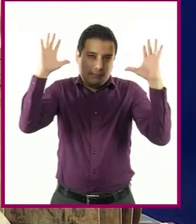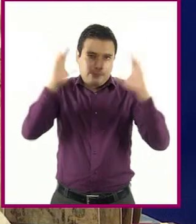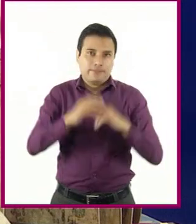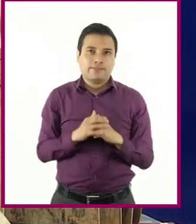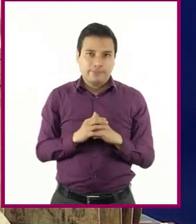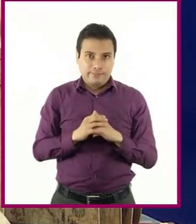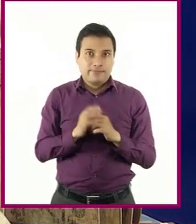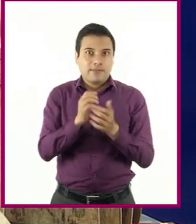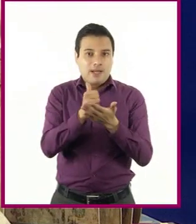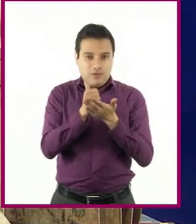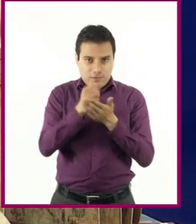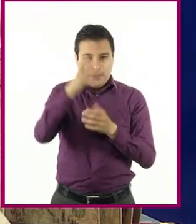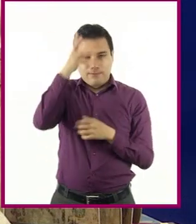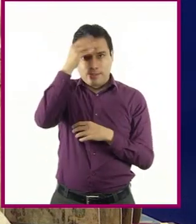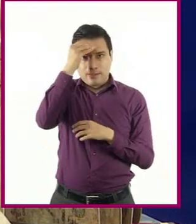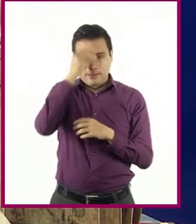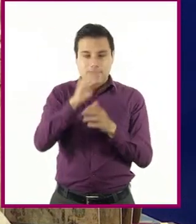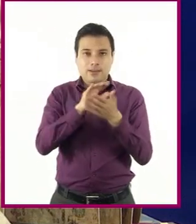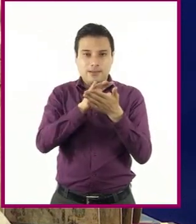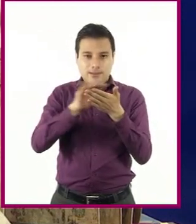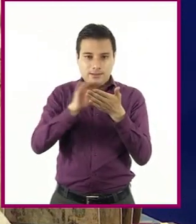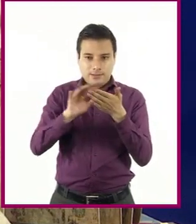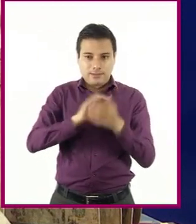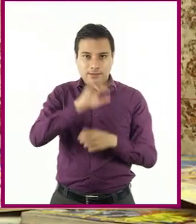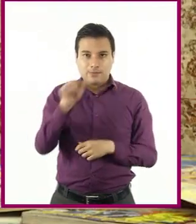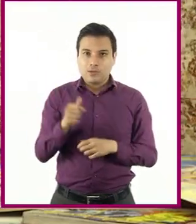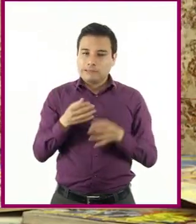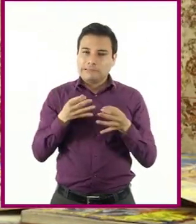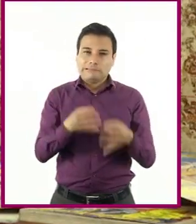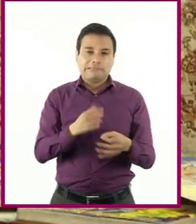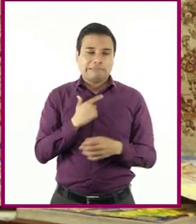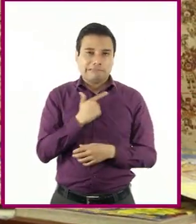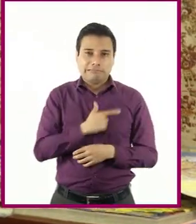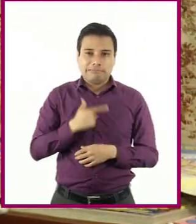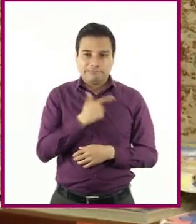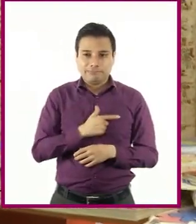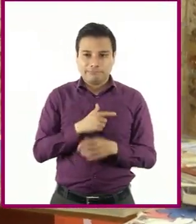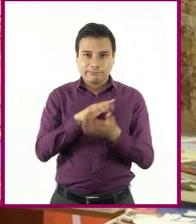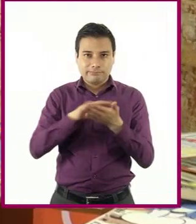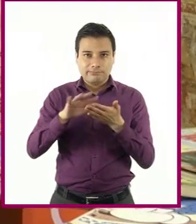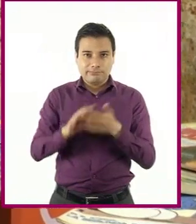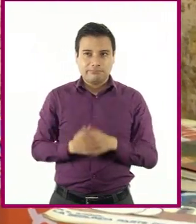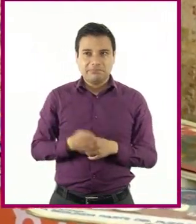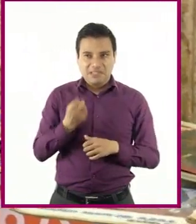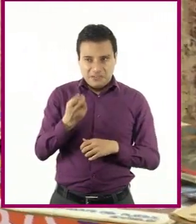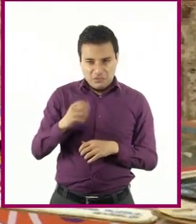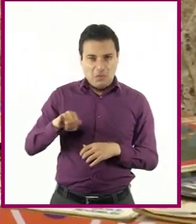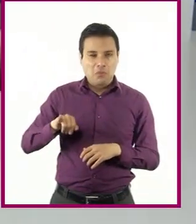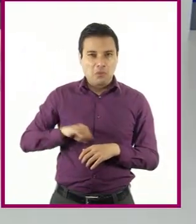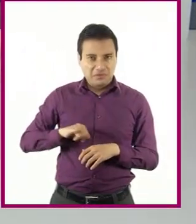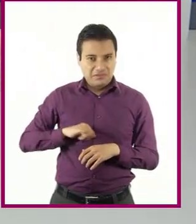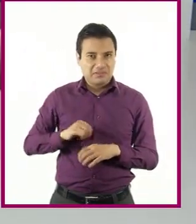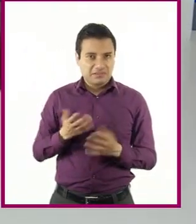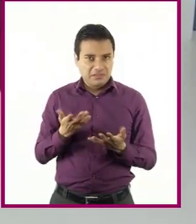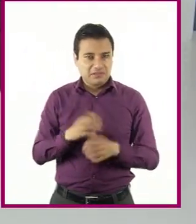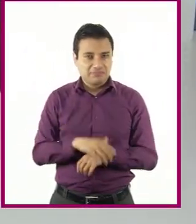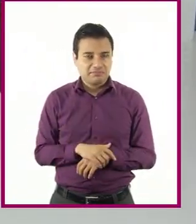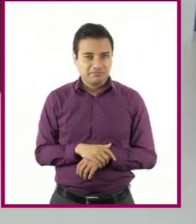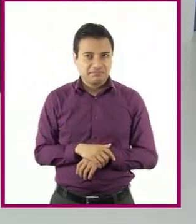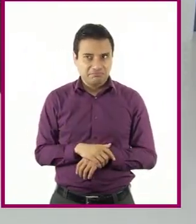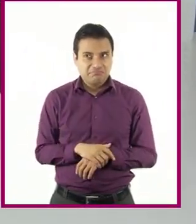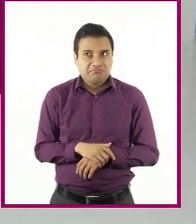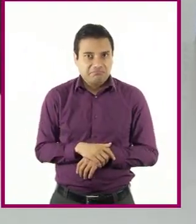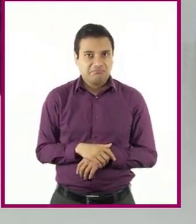leer y llegar a desarrollar amor por la lectura. Qué curioso esto que nos dices. Y cierto, pues estamos rodeados